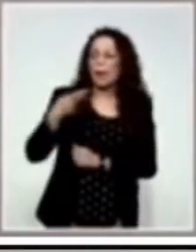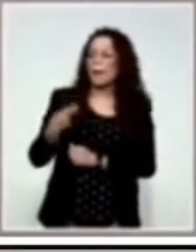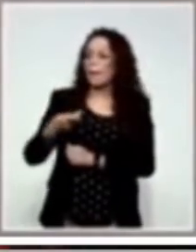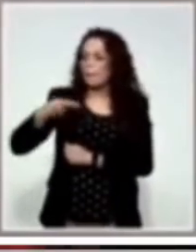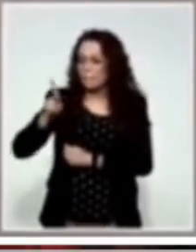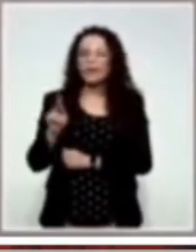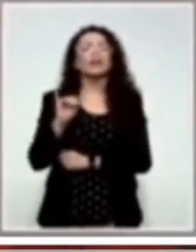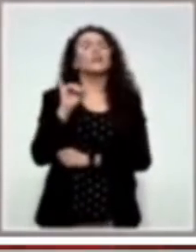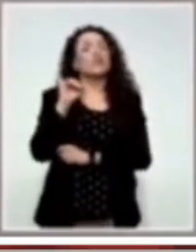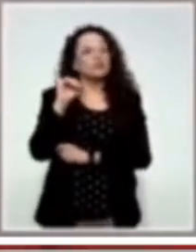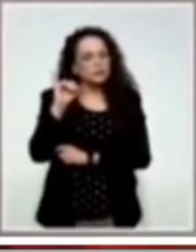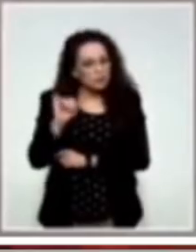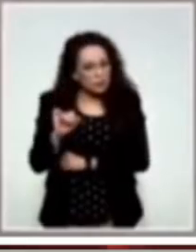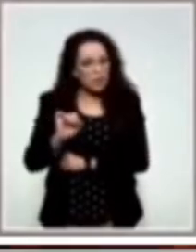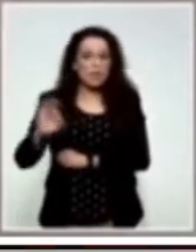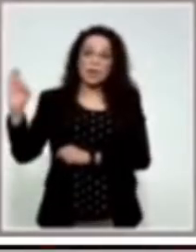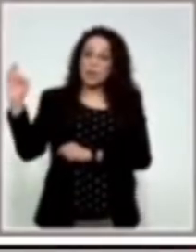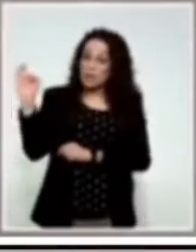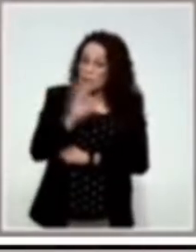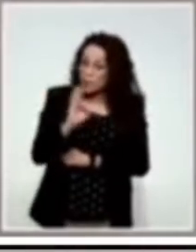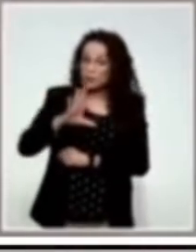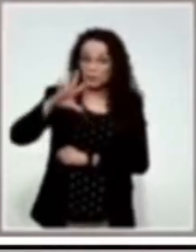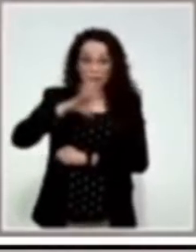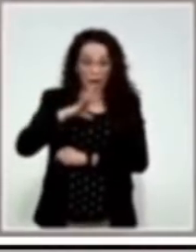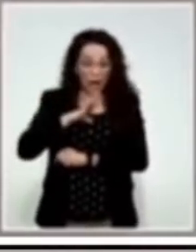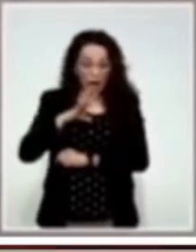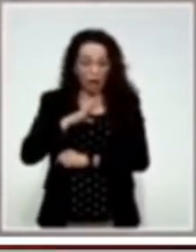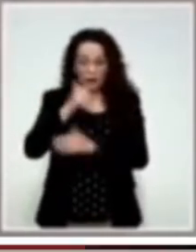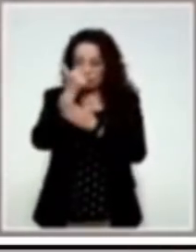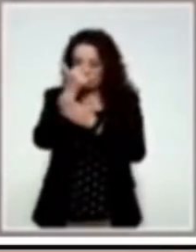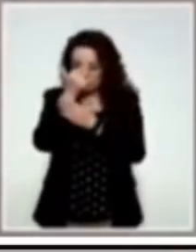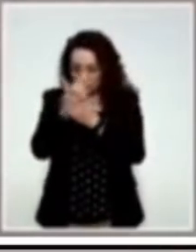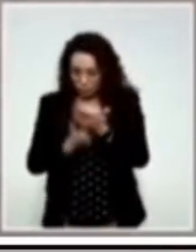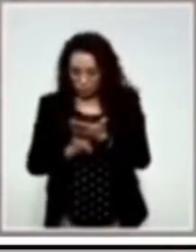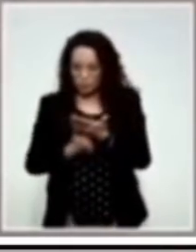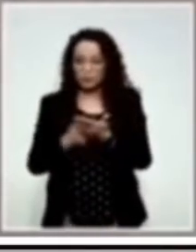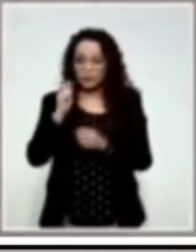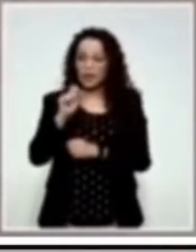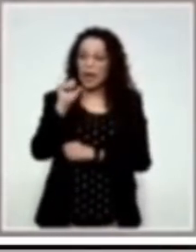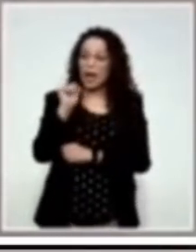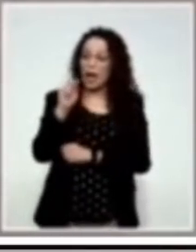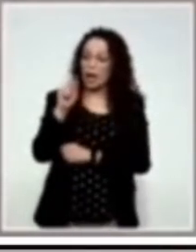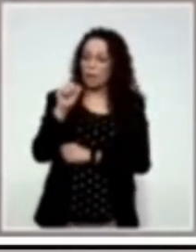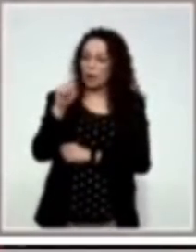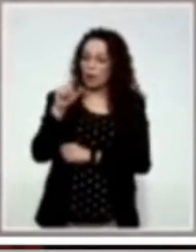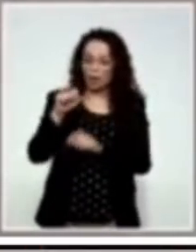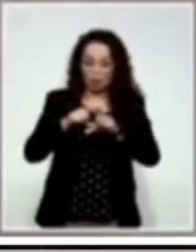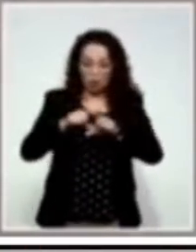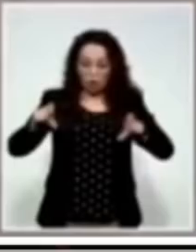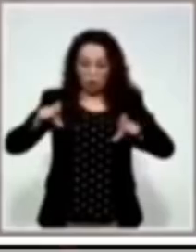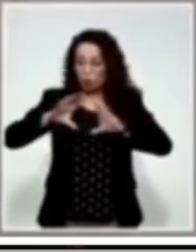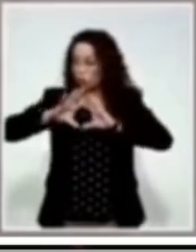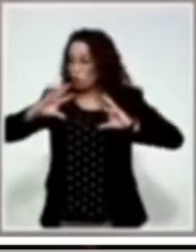efectivamente, si se hubieran sumado simplemente todos los votos de los apartados, pudiera haber habido